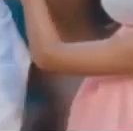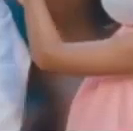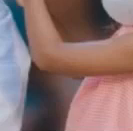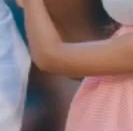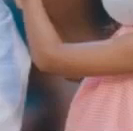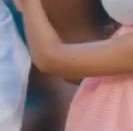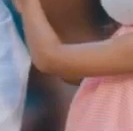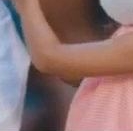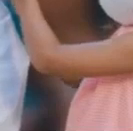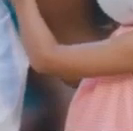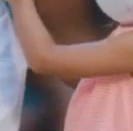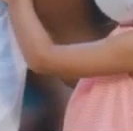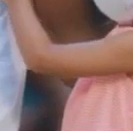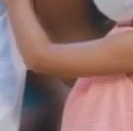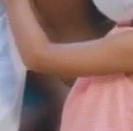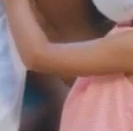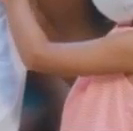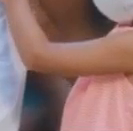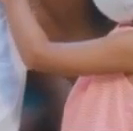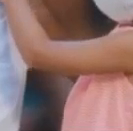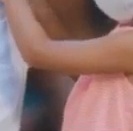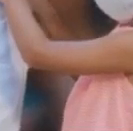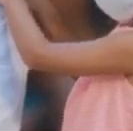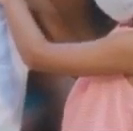Yo no voy a llorar.